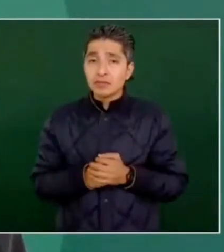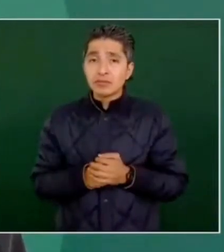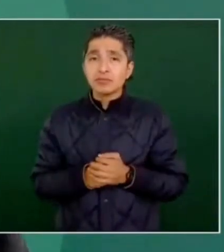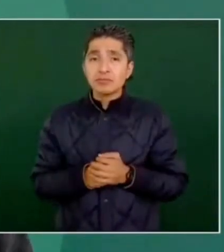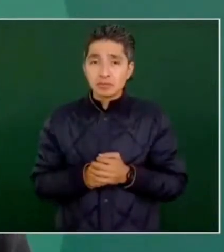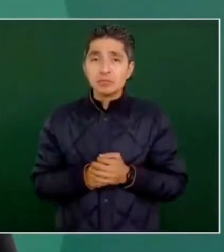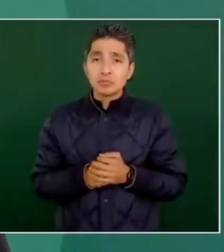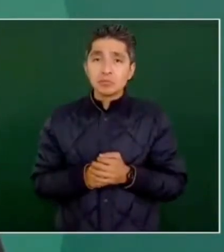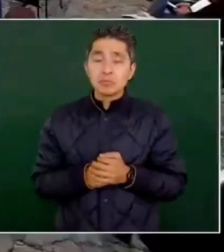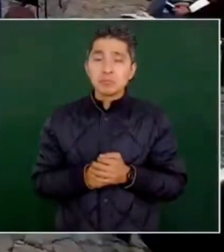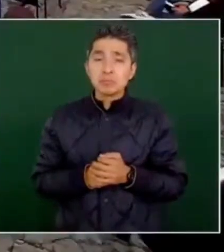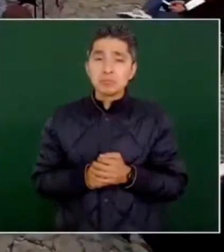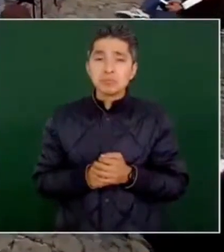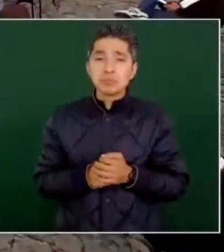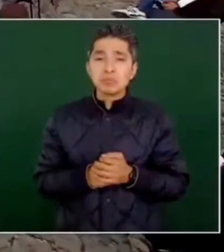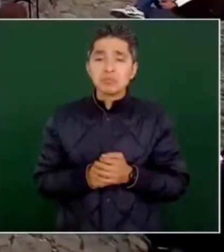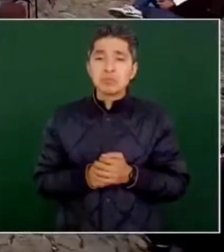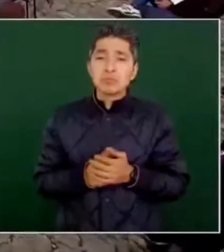Bueno,